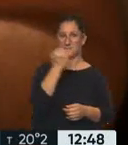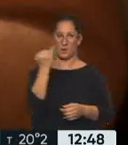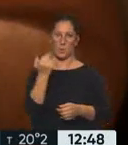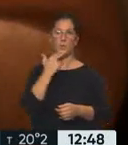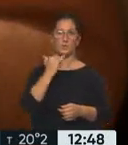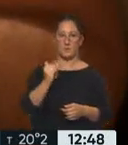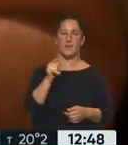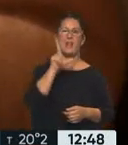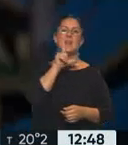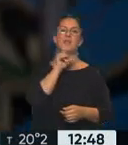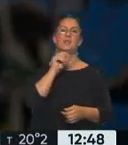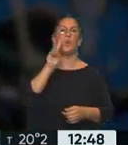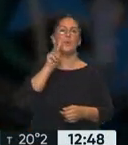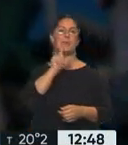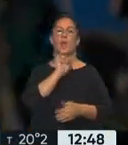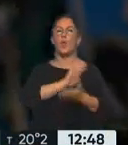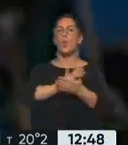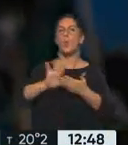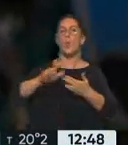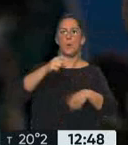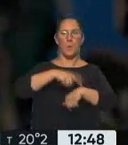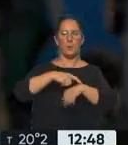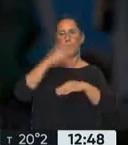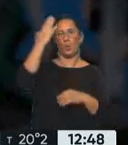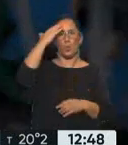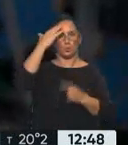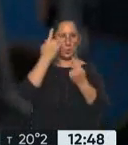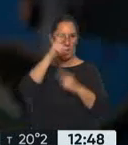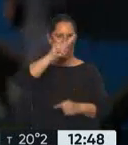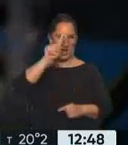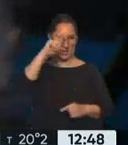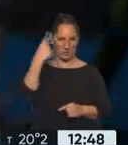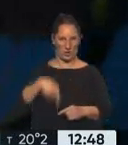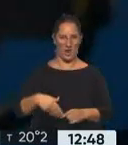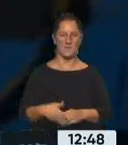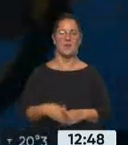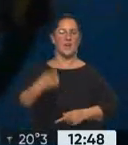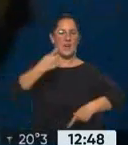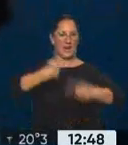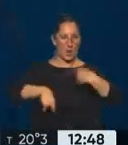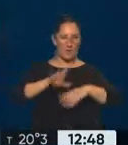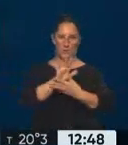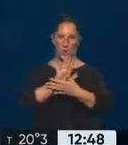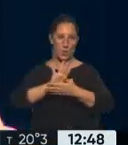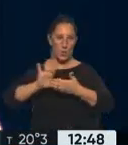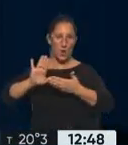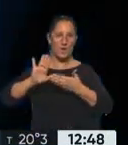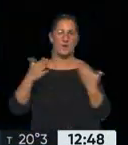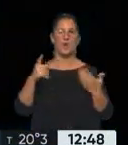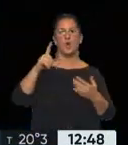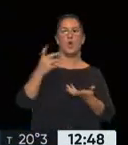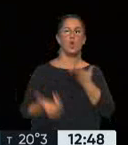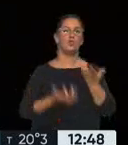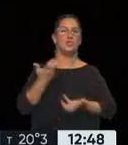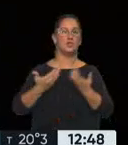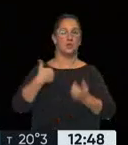con Lito Vitale, presentando un nuevo espacio para la cultura nacional. Y hablábamos de renovación, cómo no nombrar a Cocineros,